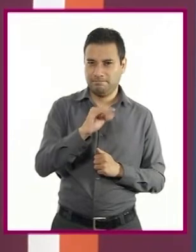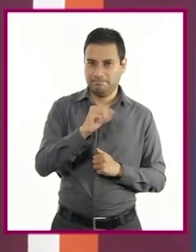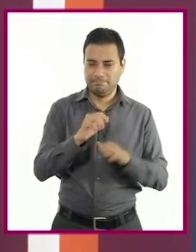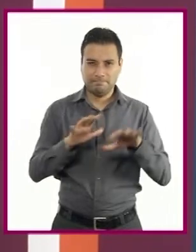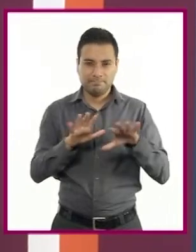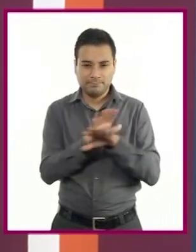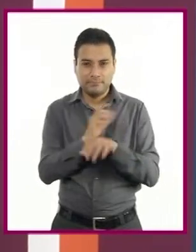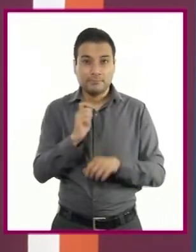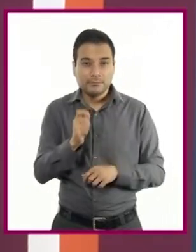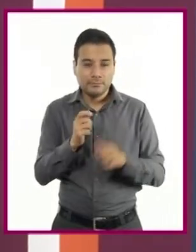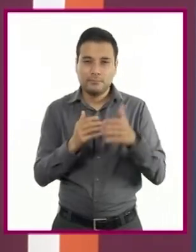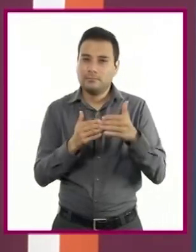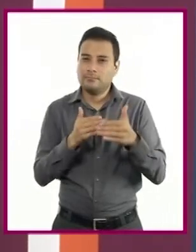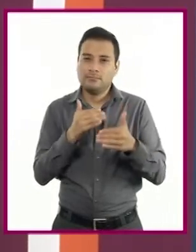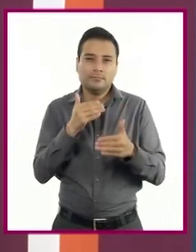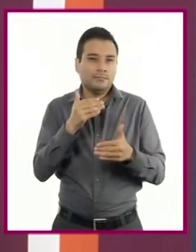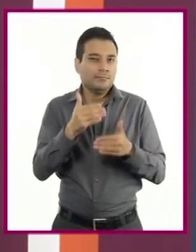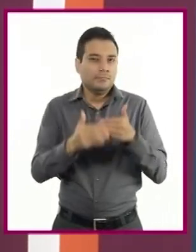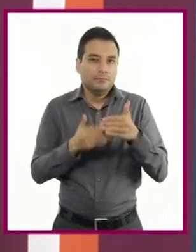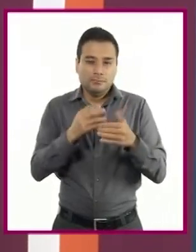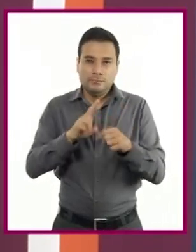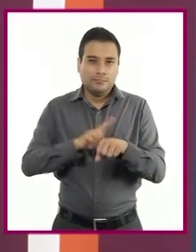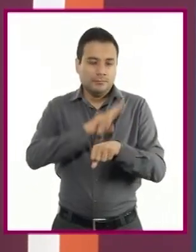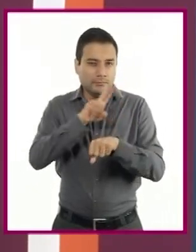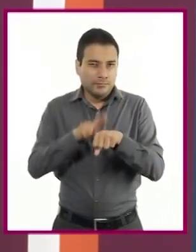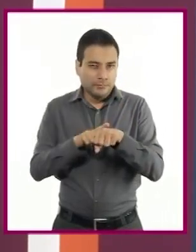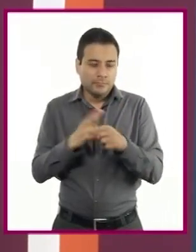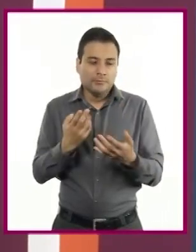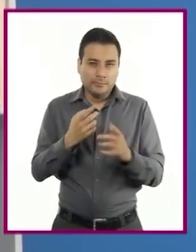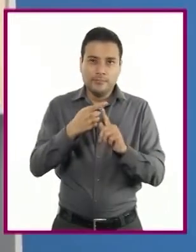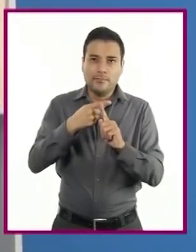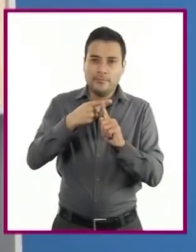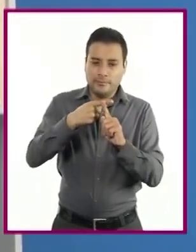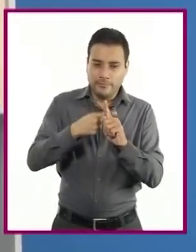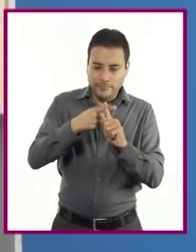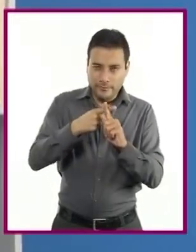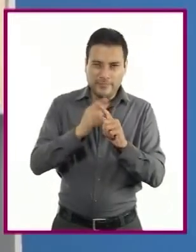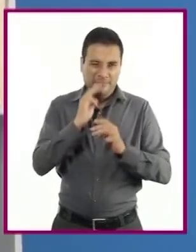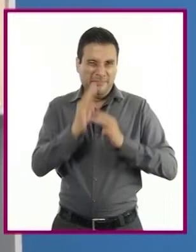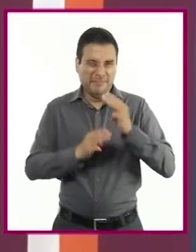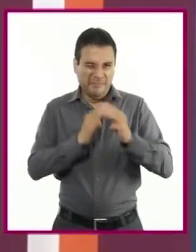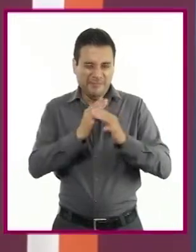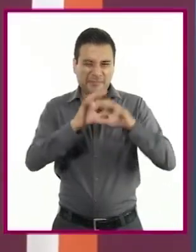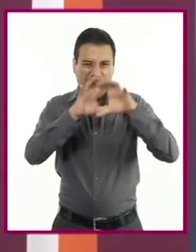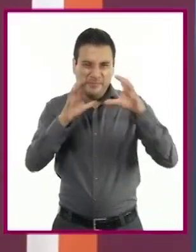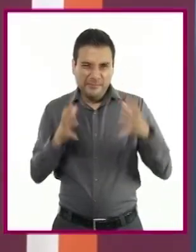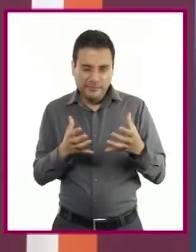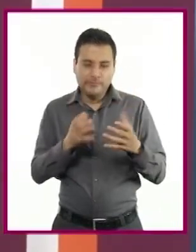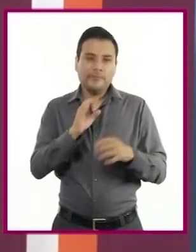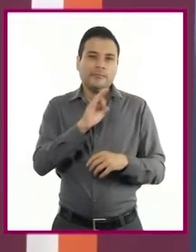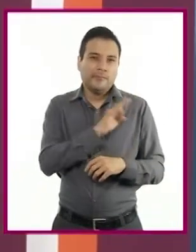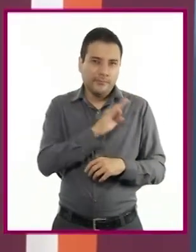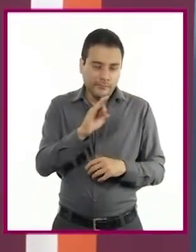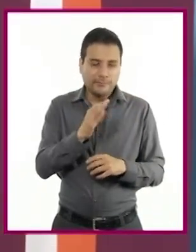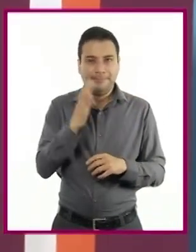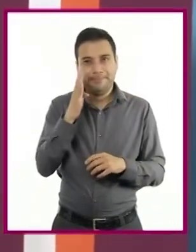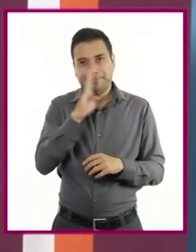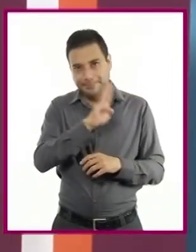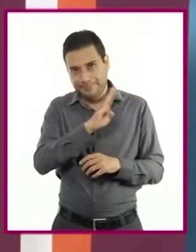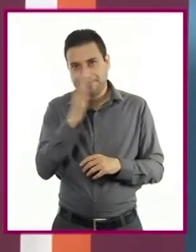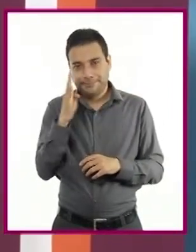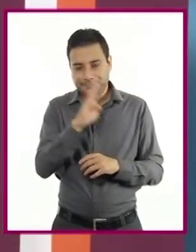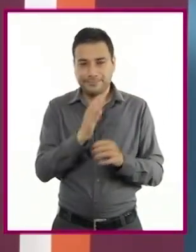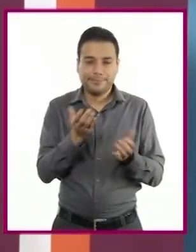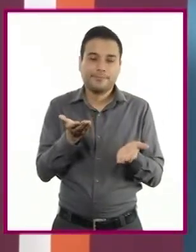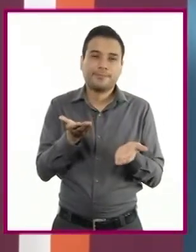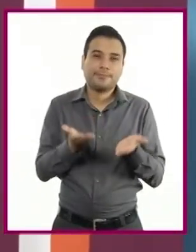al proceso natural mediante el cual las temperaturas del planeta varían según las eras geológicas